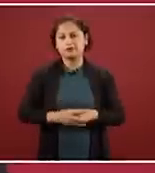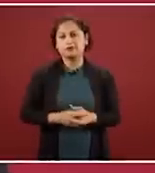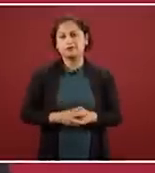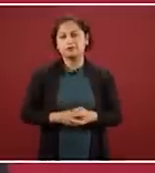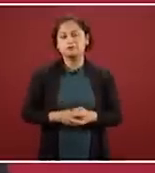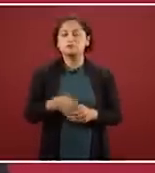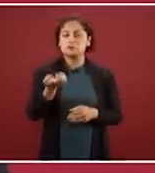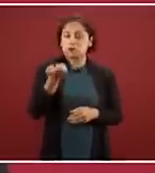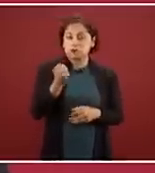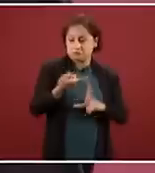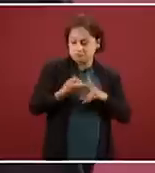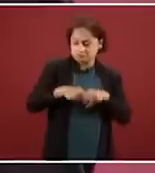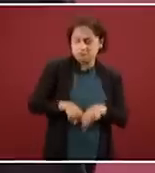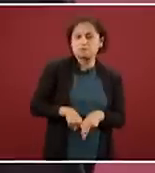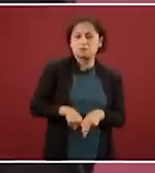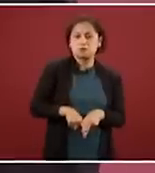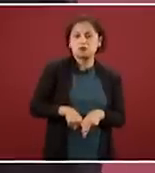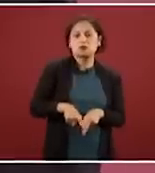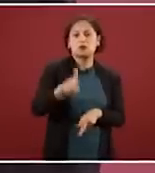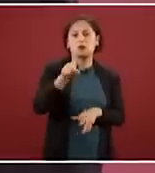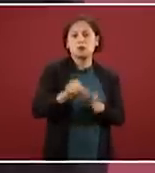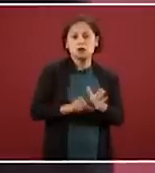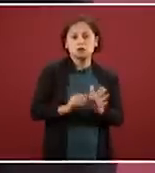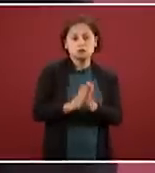ahora en enero, uno por mes,